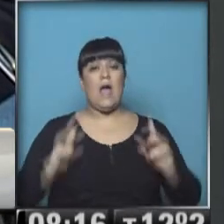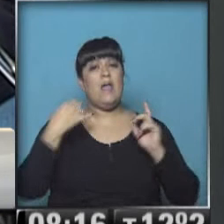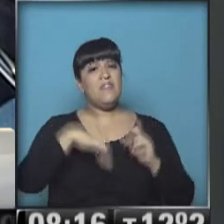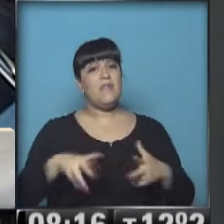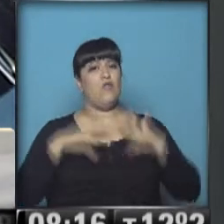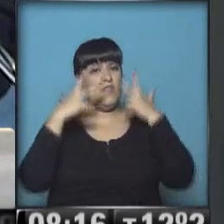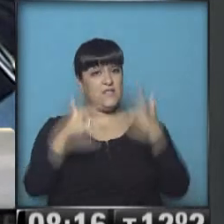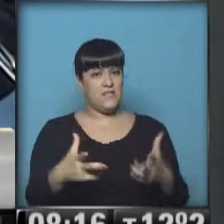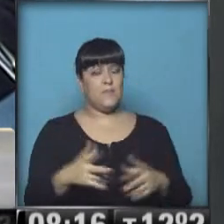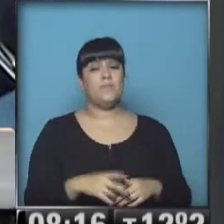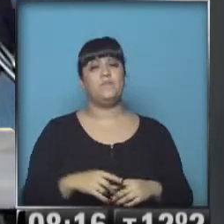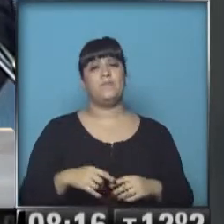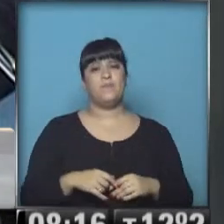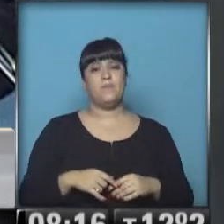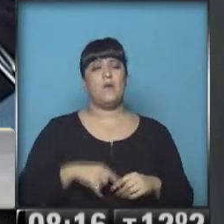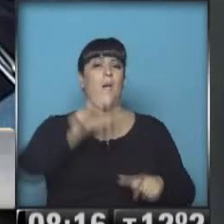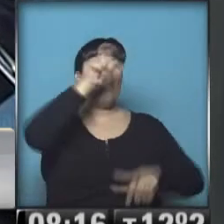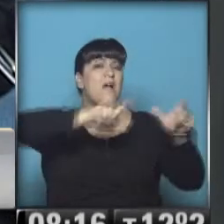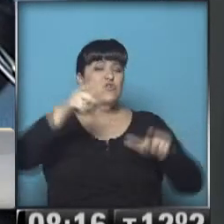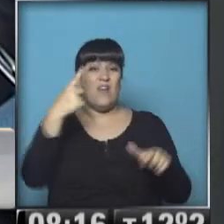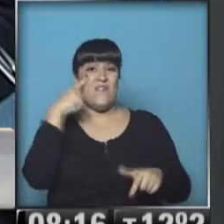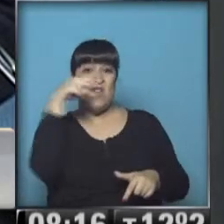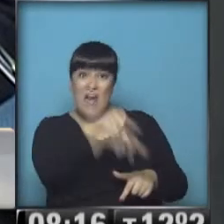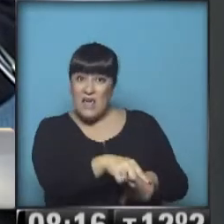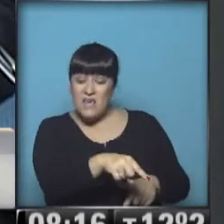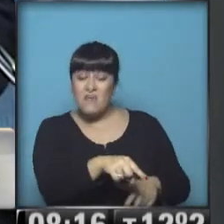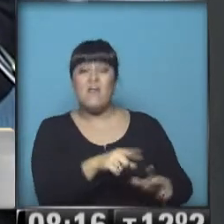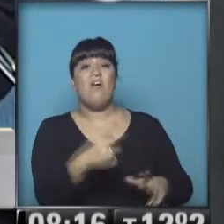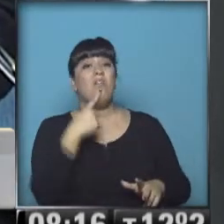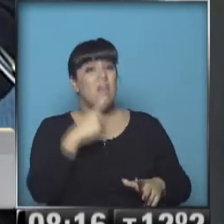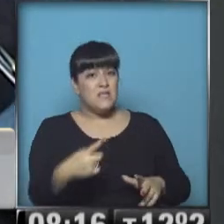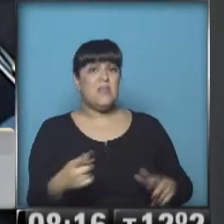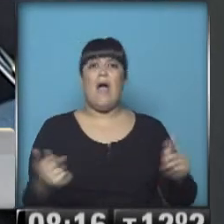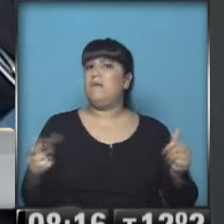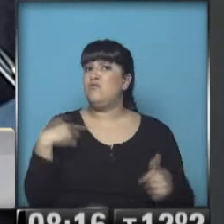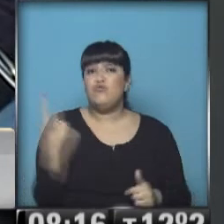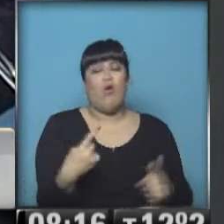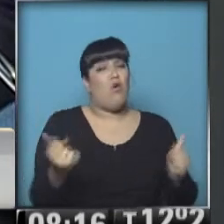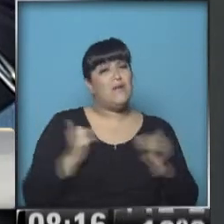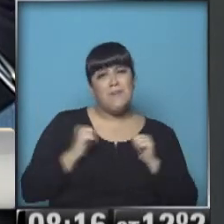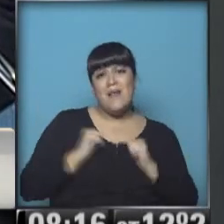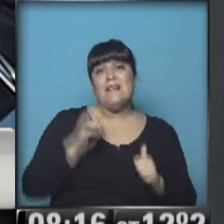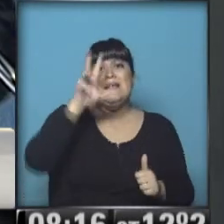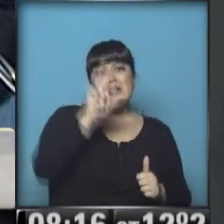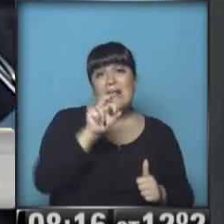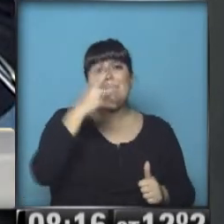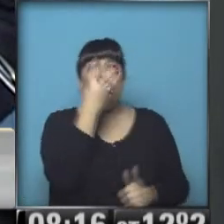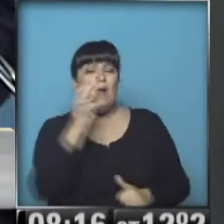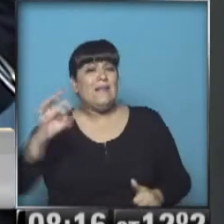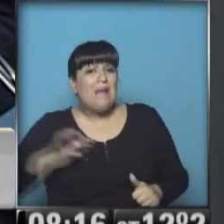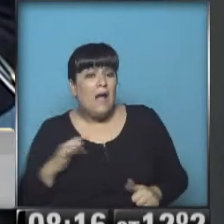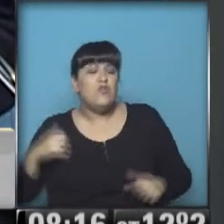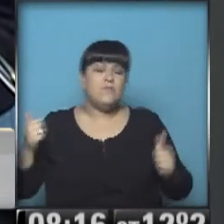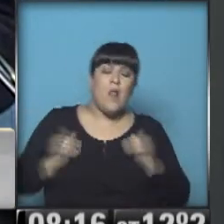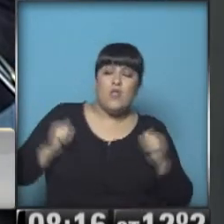que lugareños pobladores decían que esperaban esta obra 30 o 40 años que nunca se había